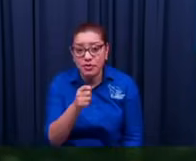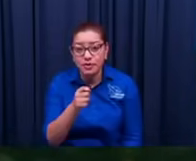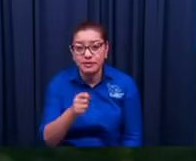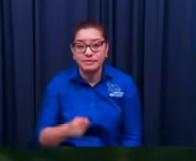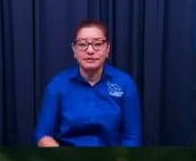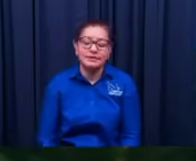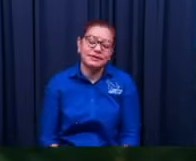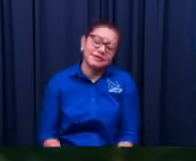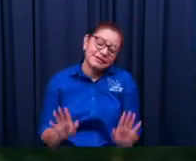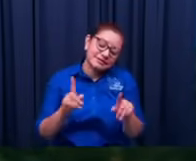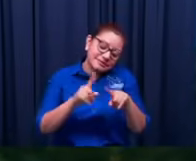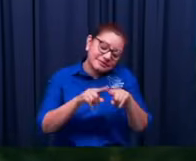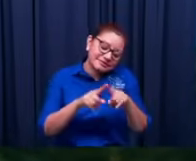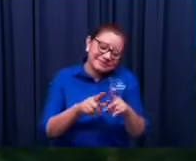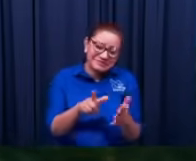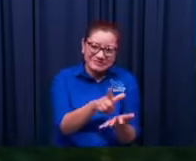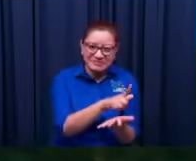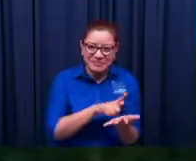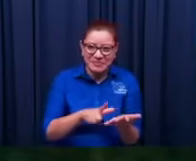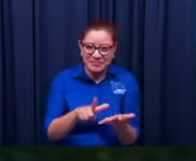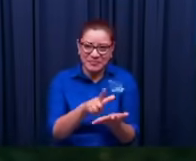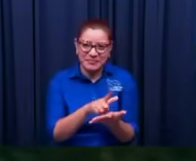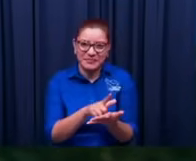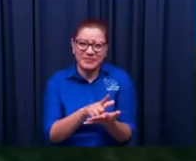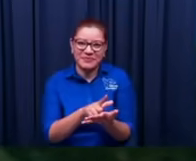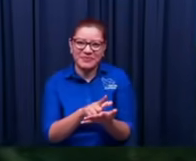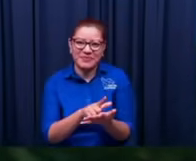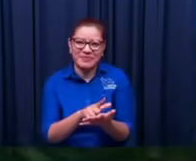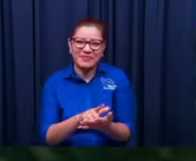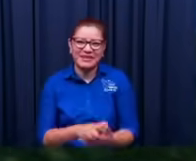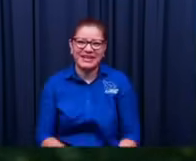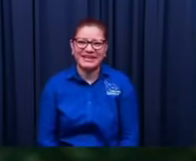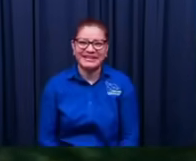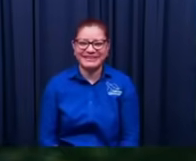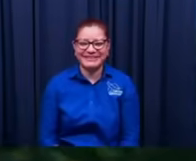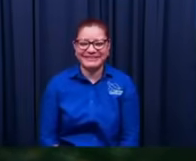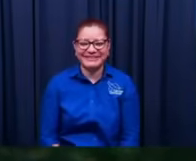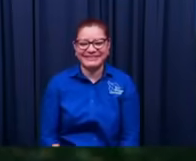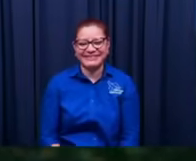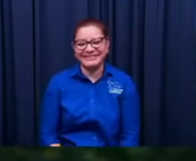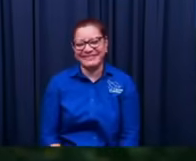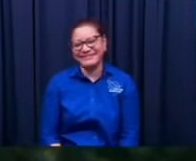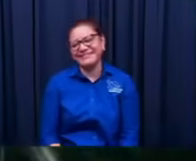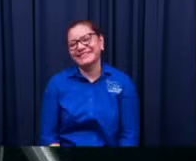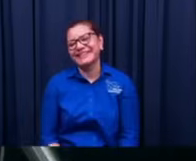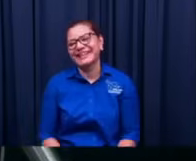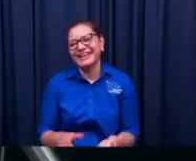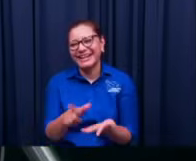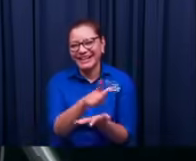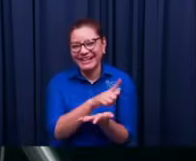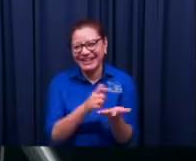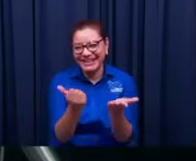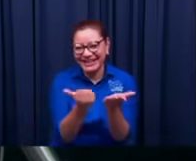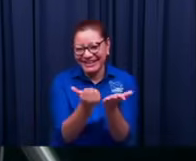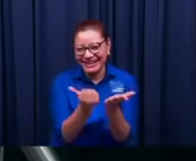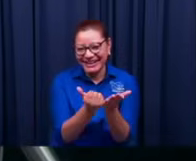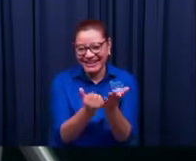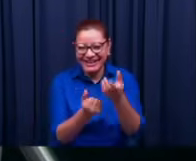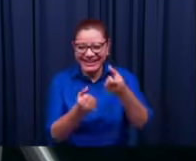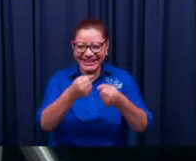Depende de qué academia también, ¿va? Si era locademia, no, ¿eh? Pero si era una academia, le decían